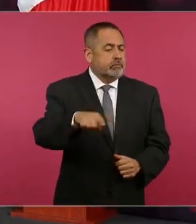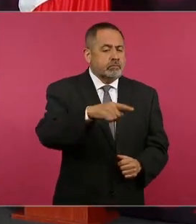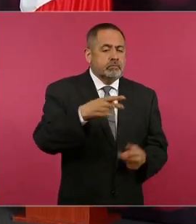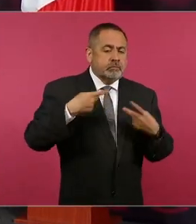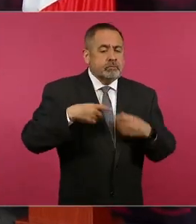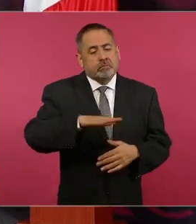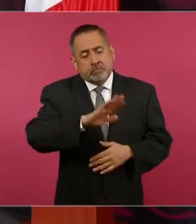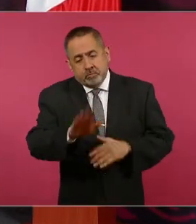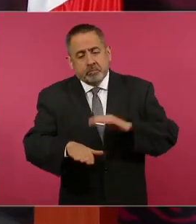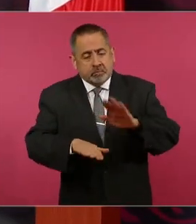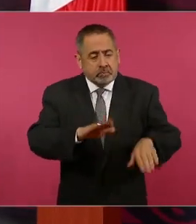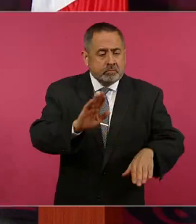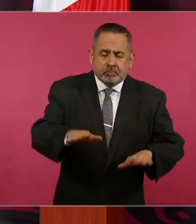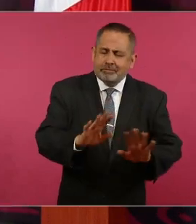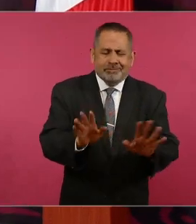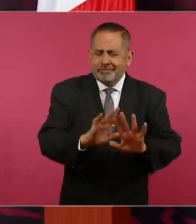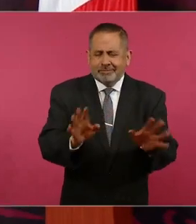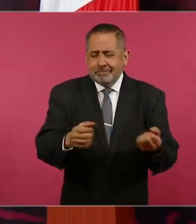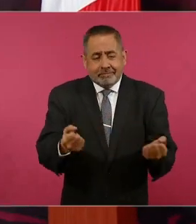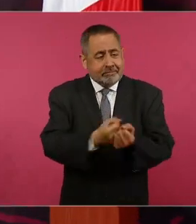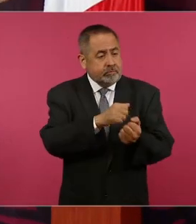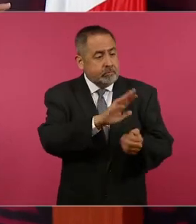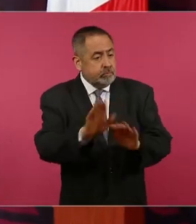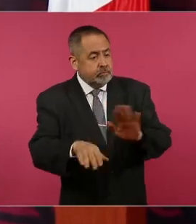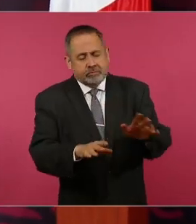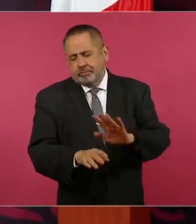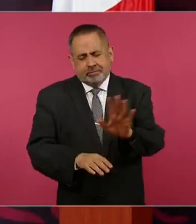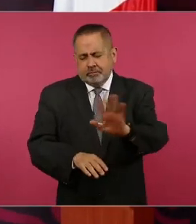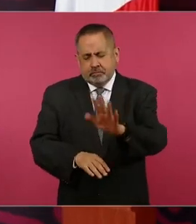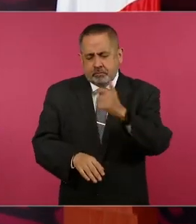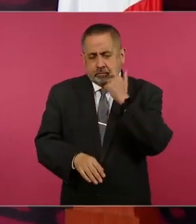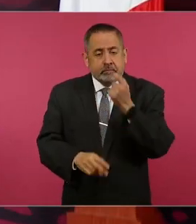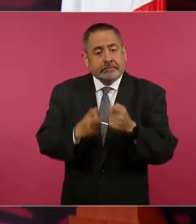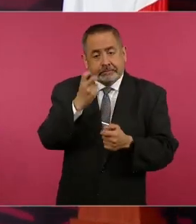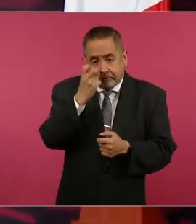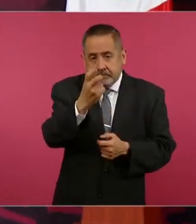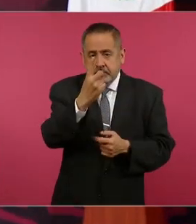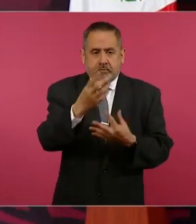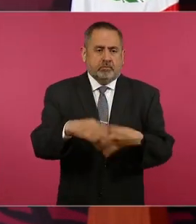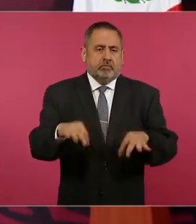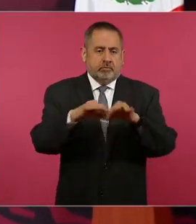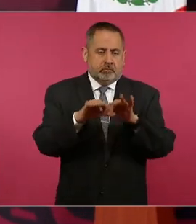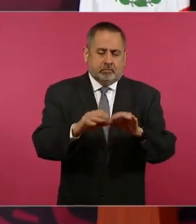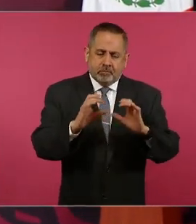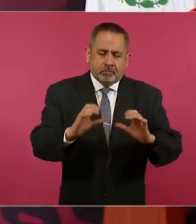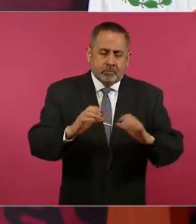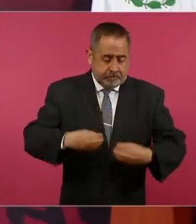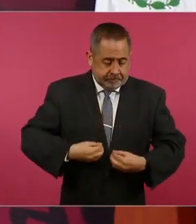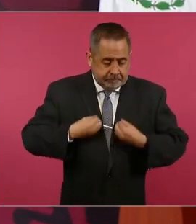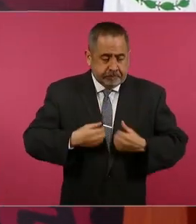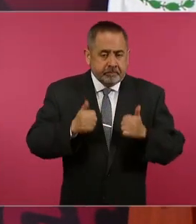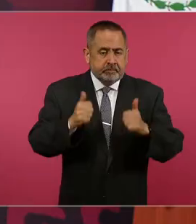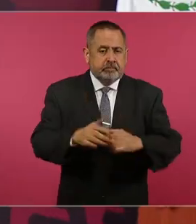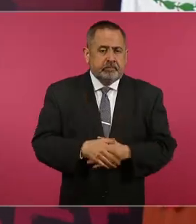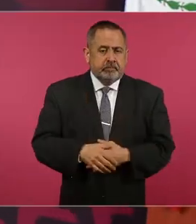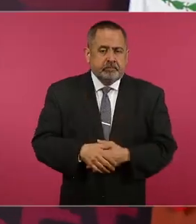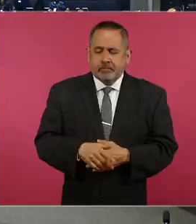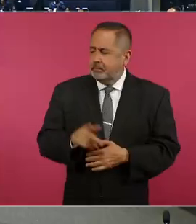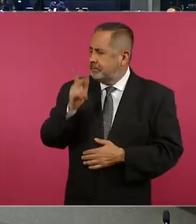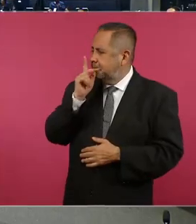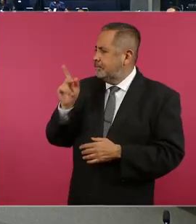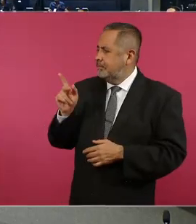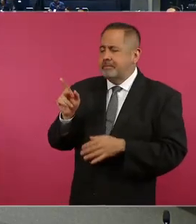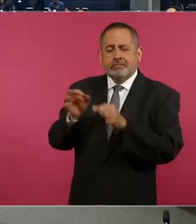vidas humanas eso es lo que más nos importa pon la frase